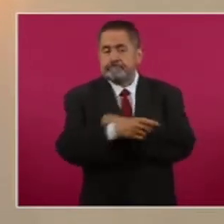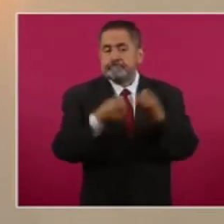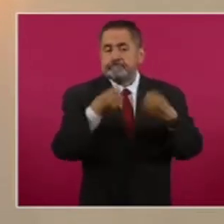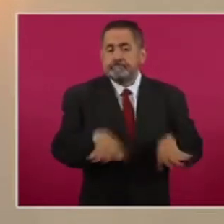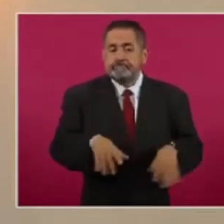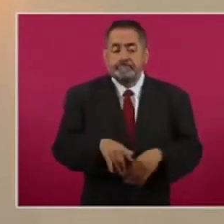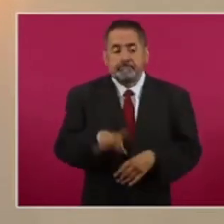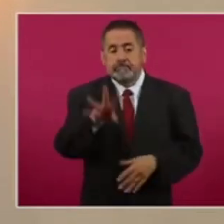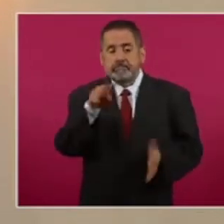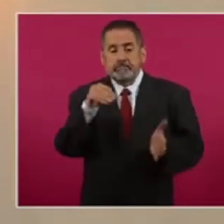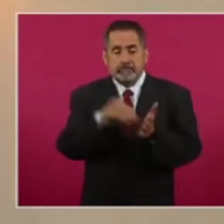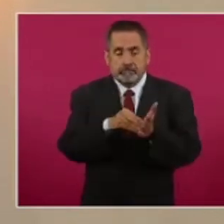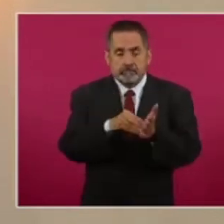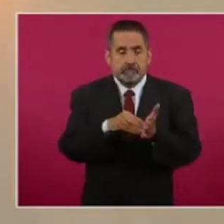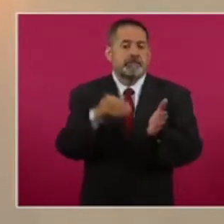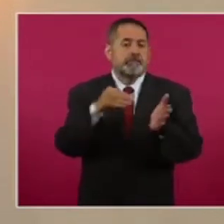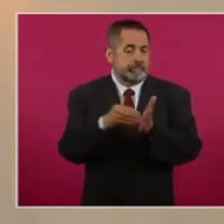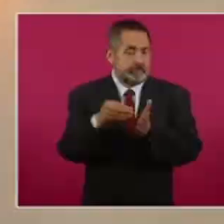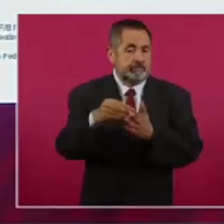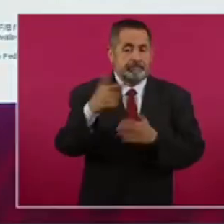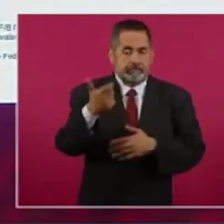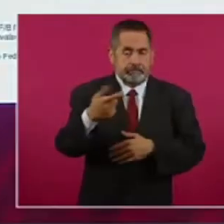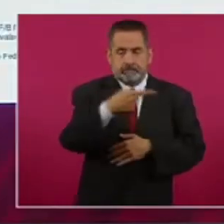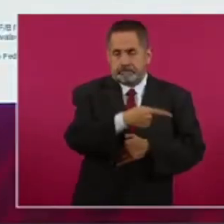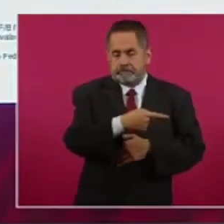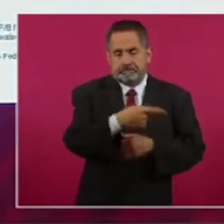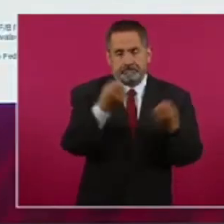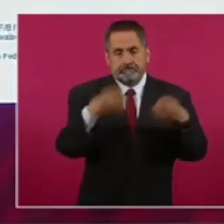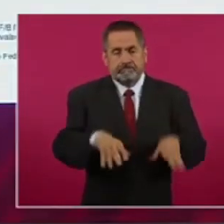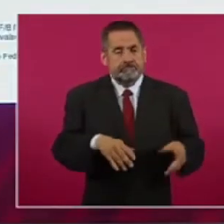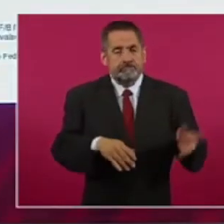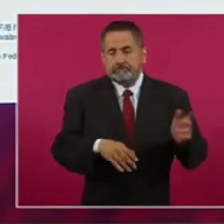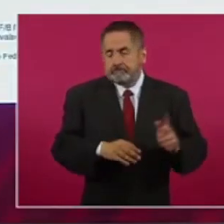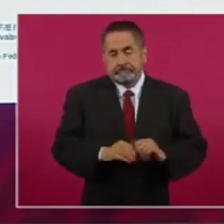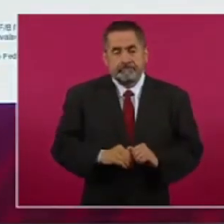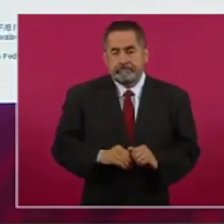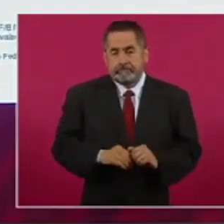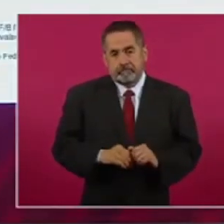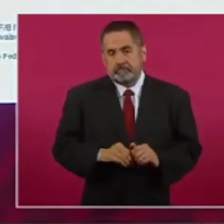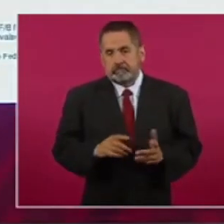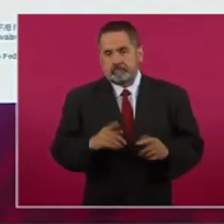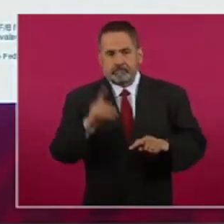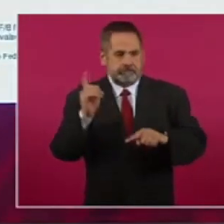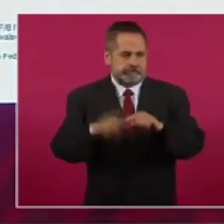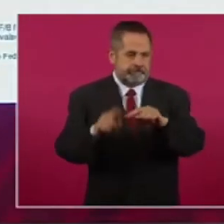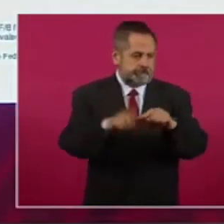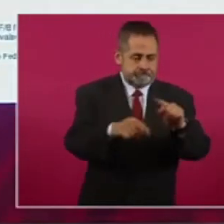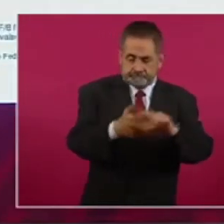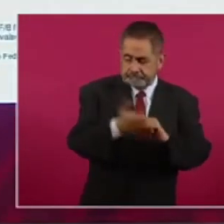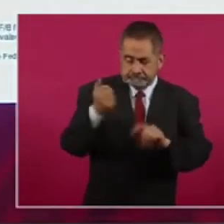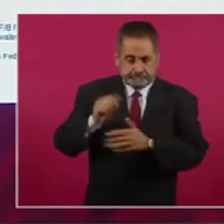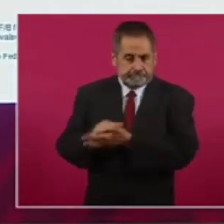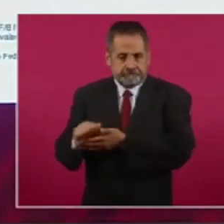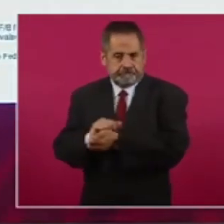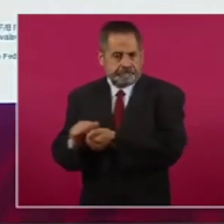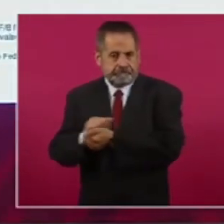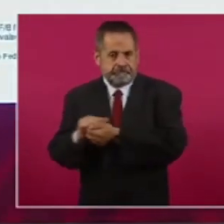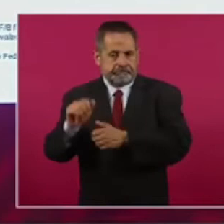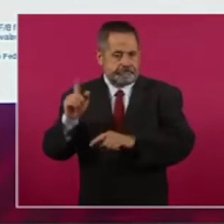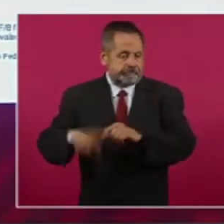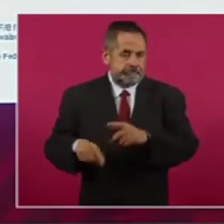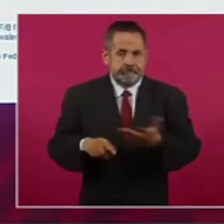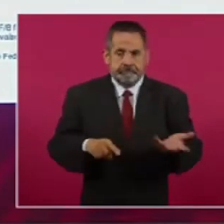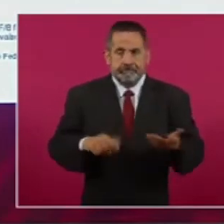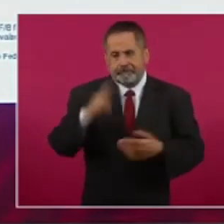de 4.000 millones de pesos, que es una operación muy destacada y que confirma, como lo hicimos en